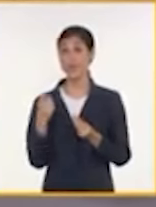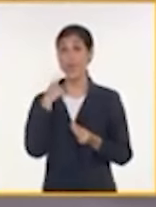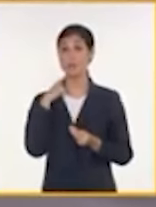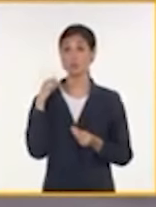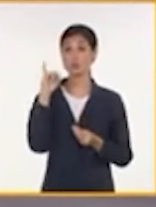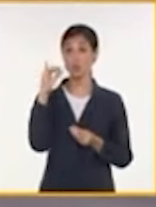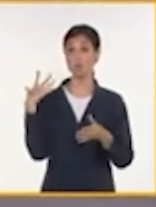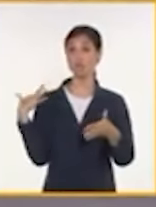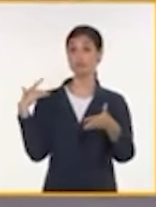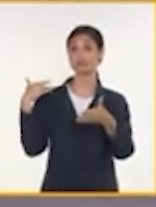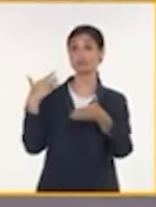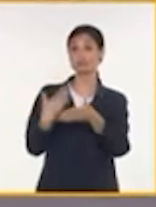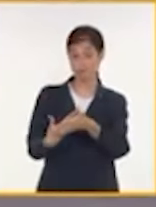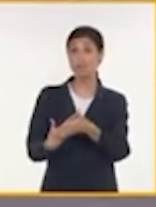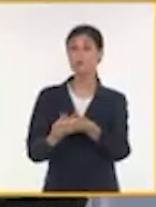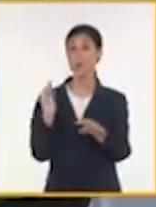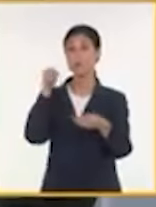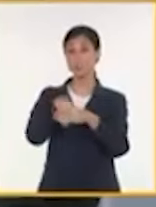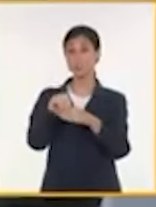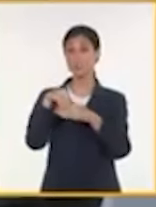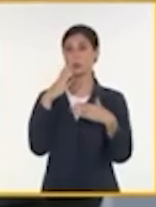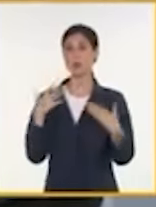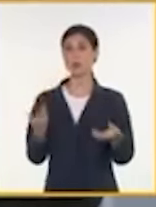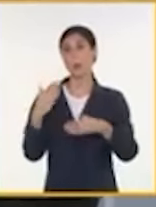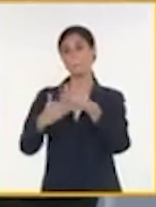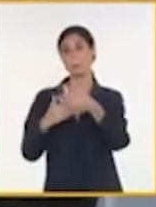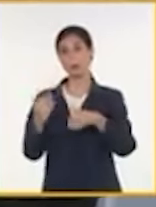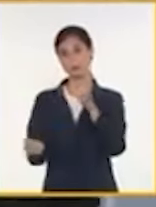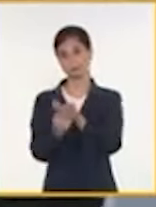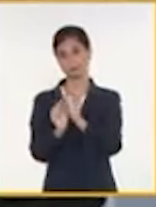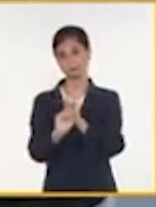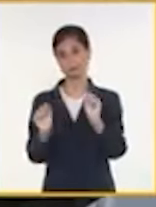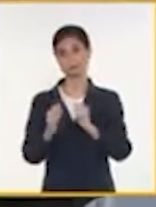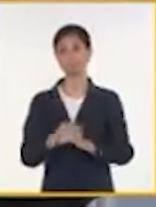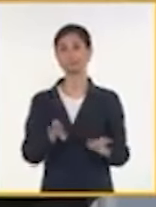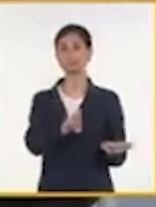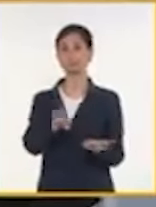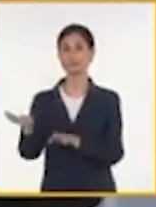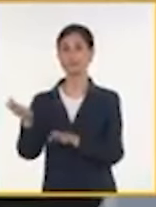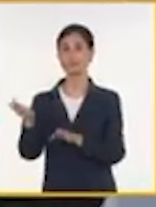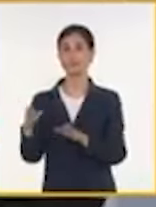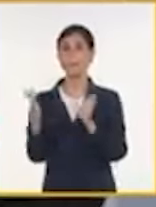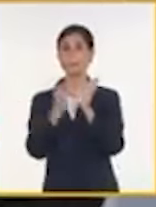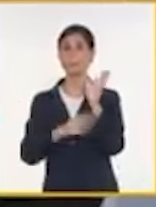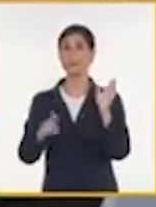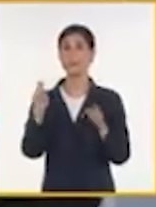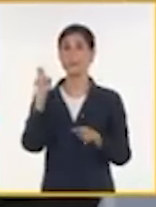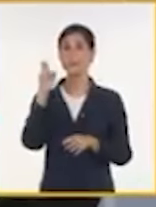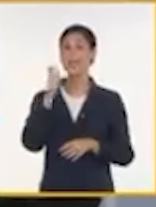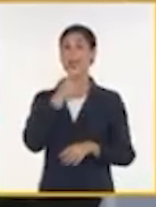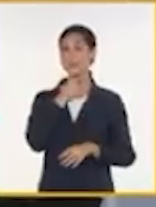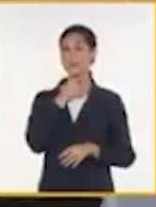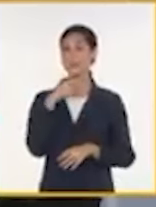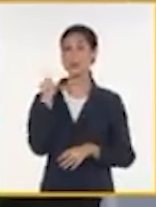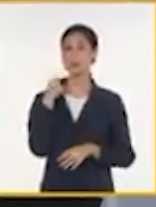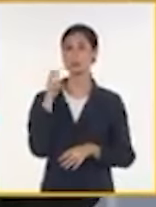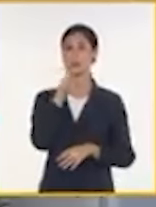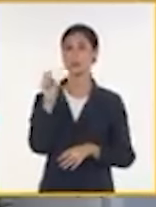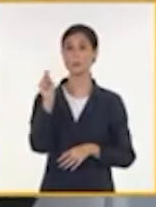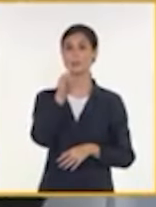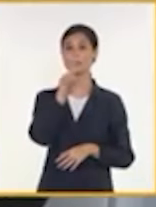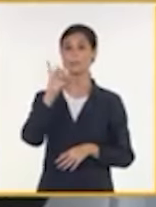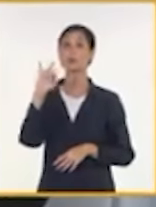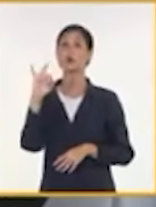terrorist exactamente ahora en enero del 2018 se le entregó a la contraparte norteamericana todos los datos